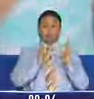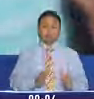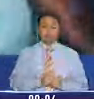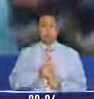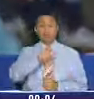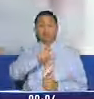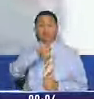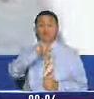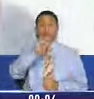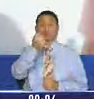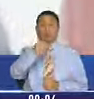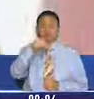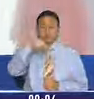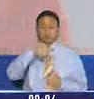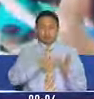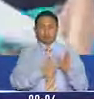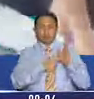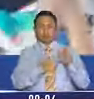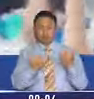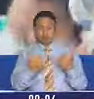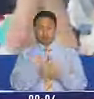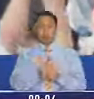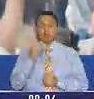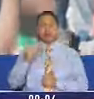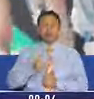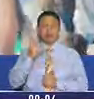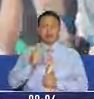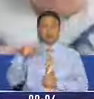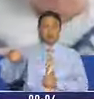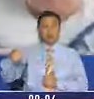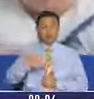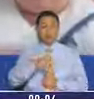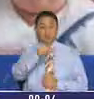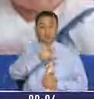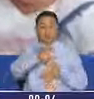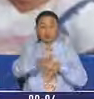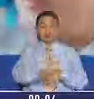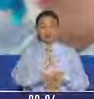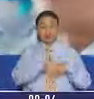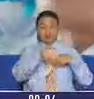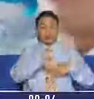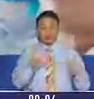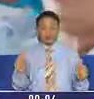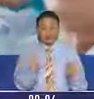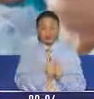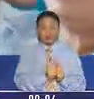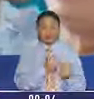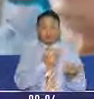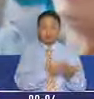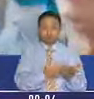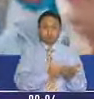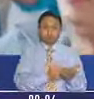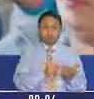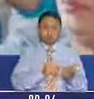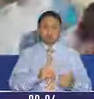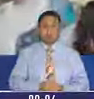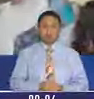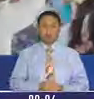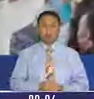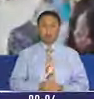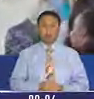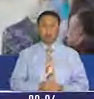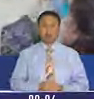Luisa González, se presentó hoy en Daule para reunirse con los agricultores y todas las familias del pueblo, destacando